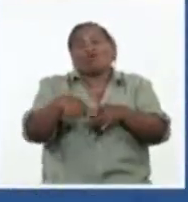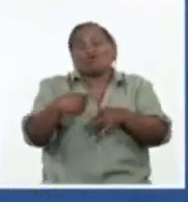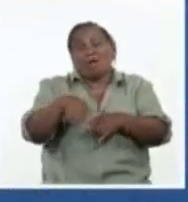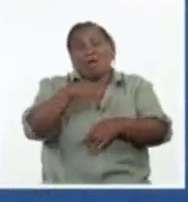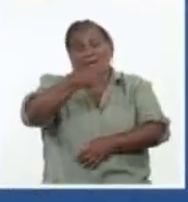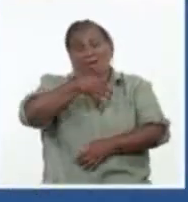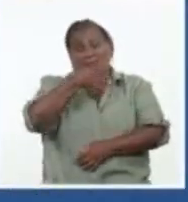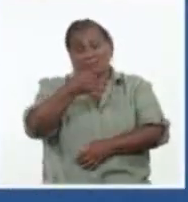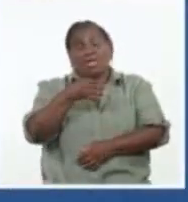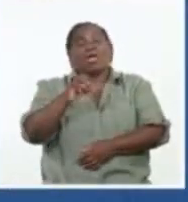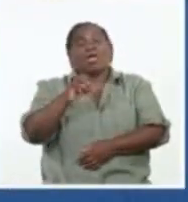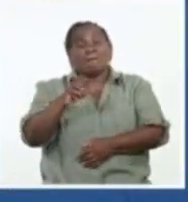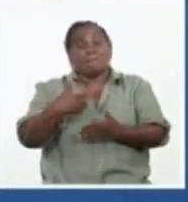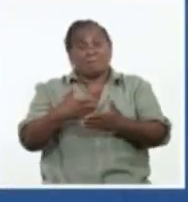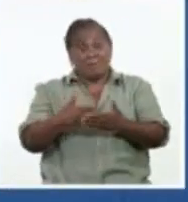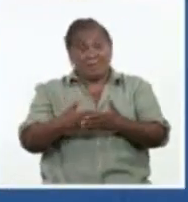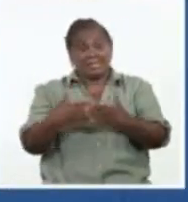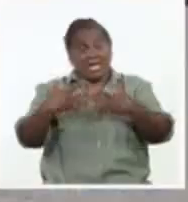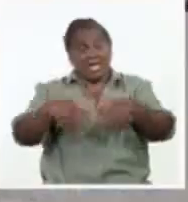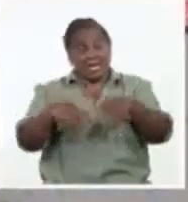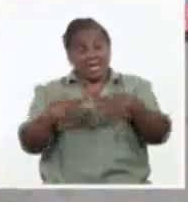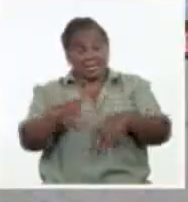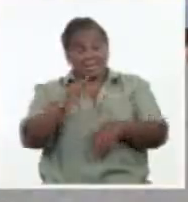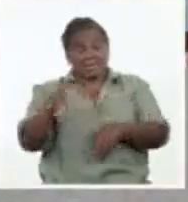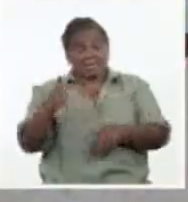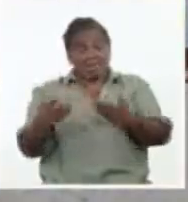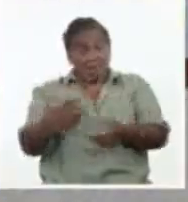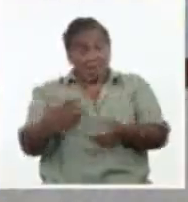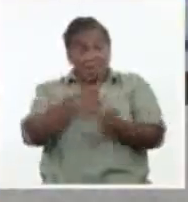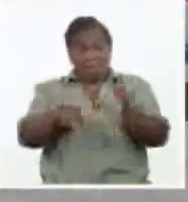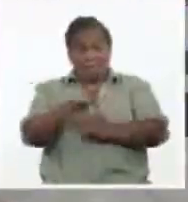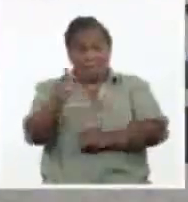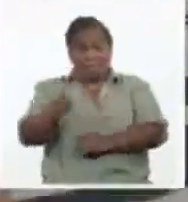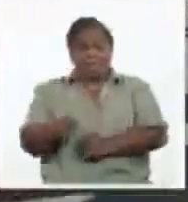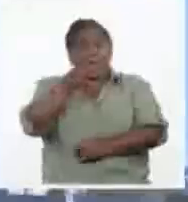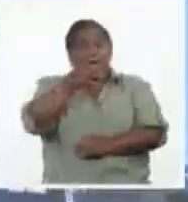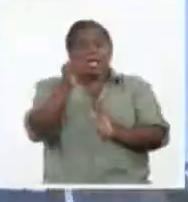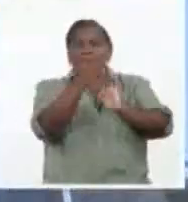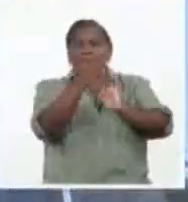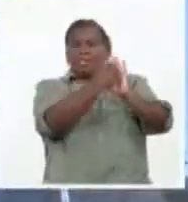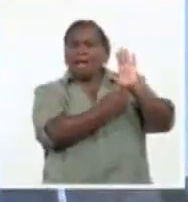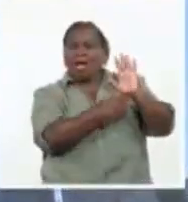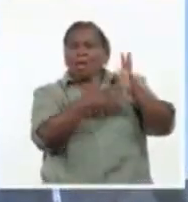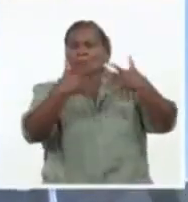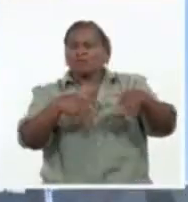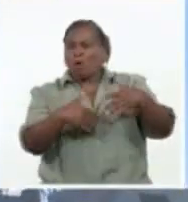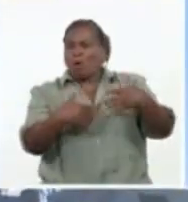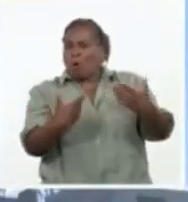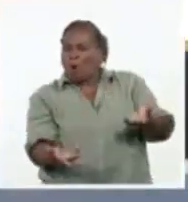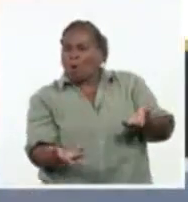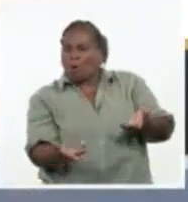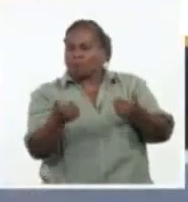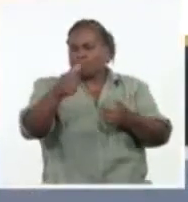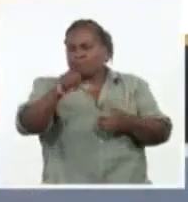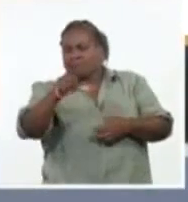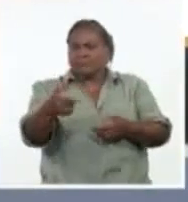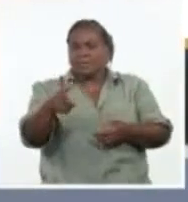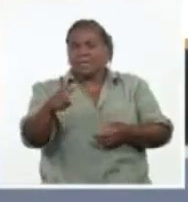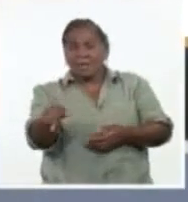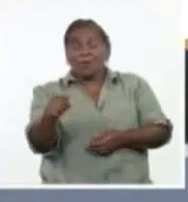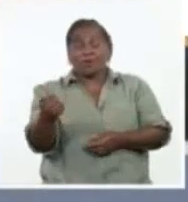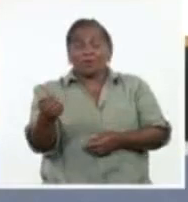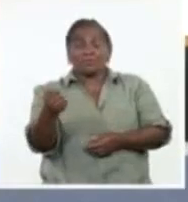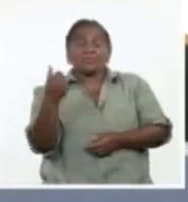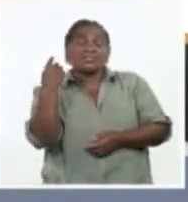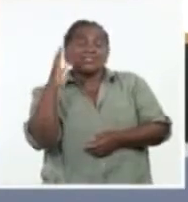en la termoeléctrica Cienfueguera, el titular de Energía y Minas contrató el cierre de los indicadores productivos de la planta, que por más de un lustro mantiene en cero